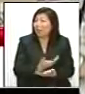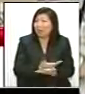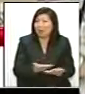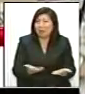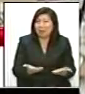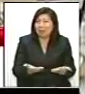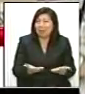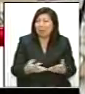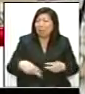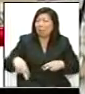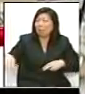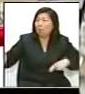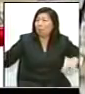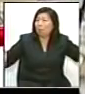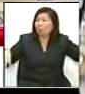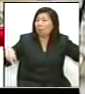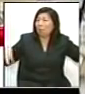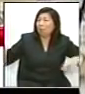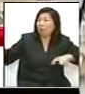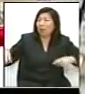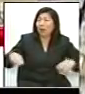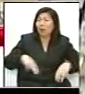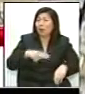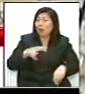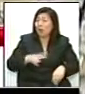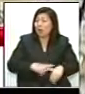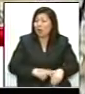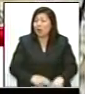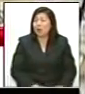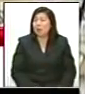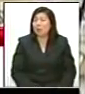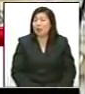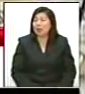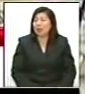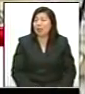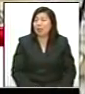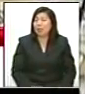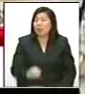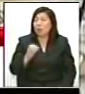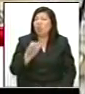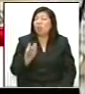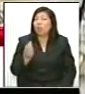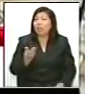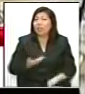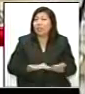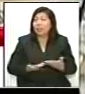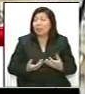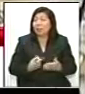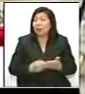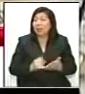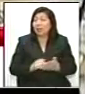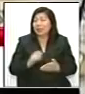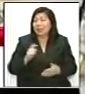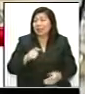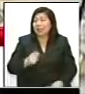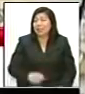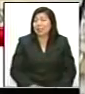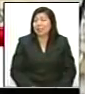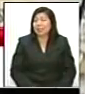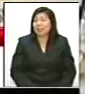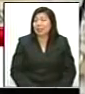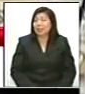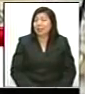a desplazar a la delincuencia común. O sea, van a tener que buscar un lugar de donde financiarse. Por lo tanto, es necesario